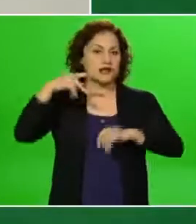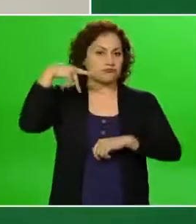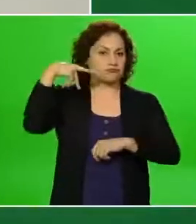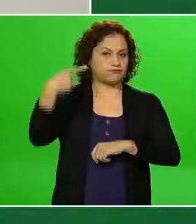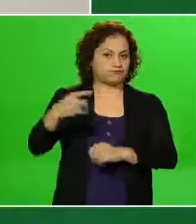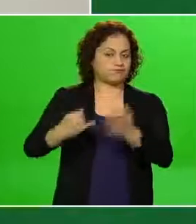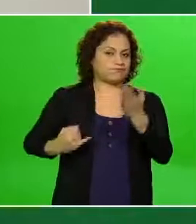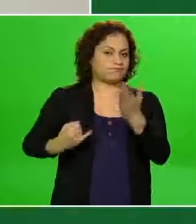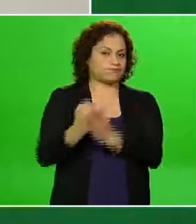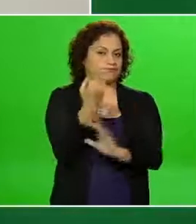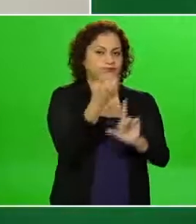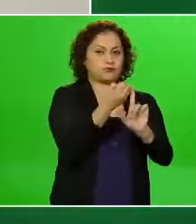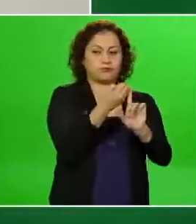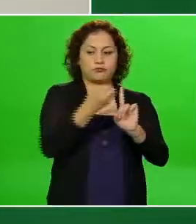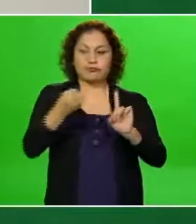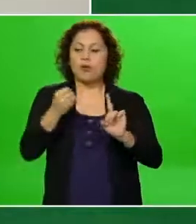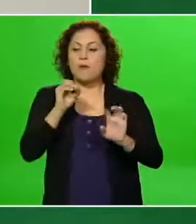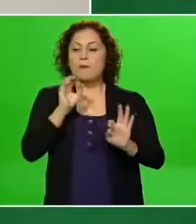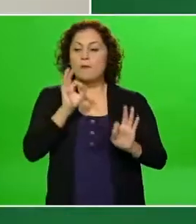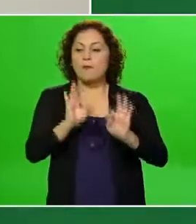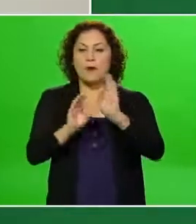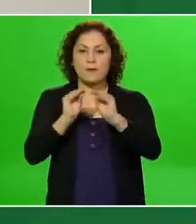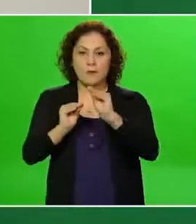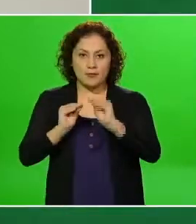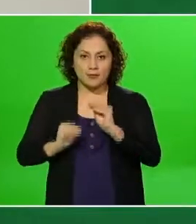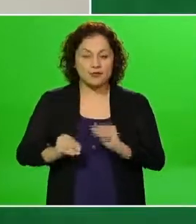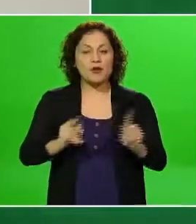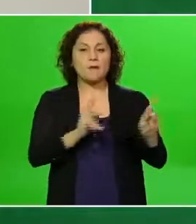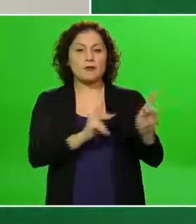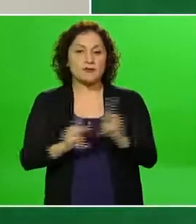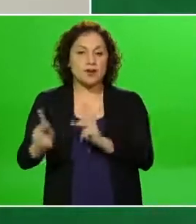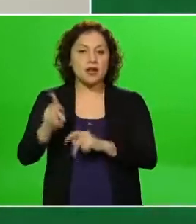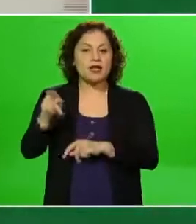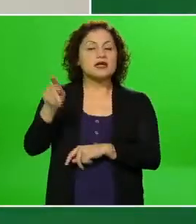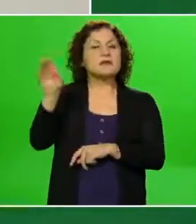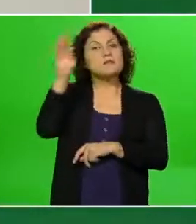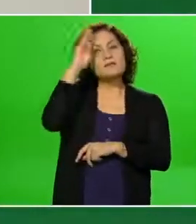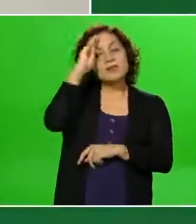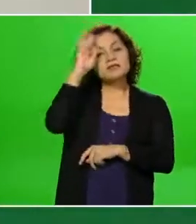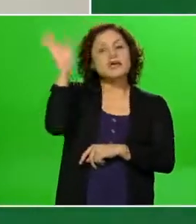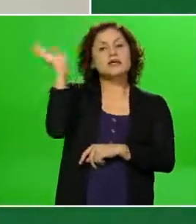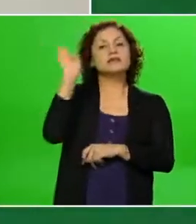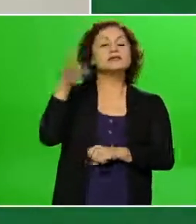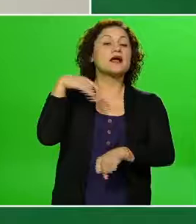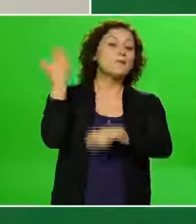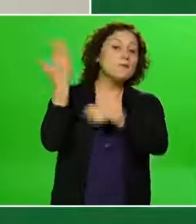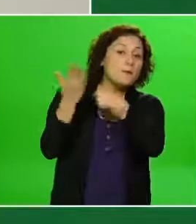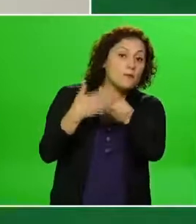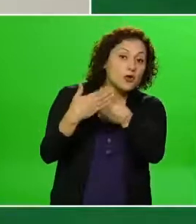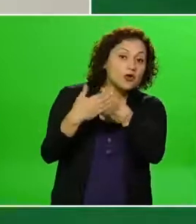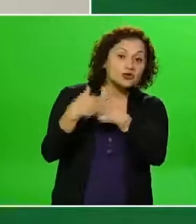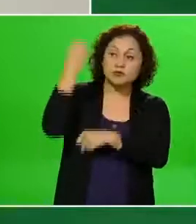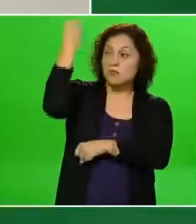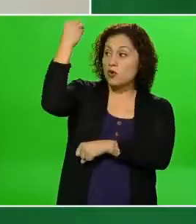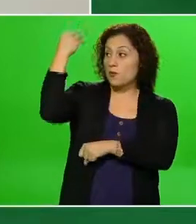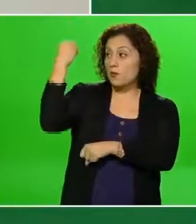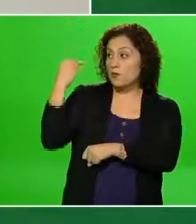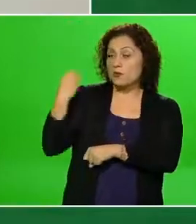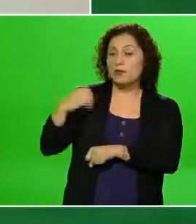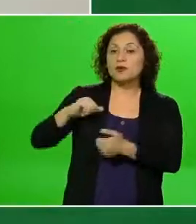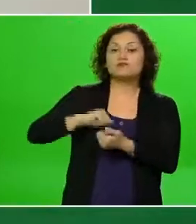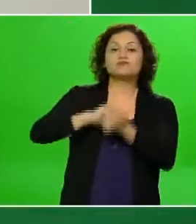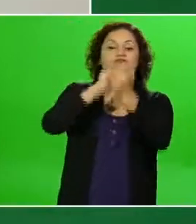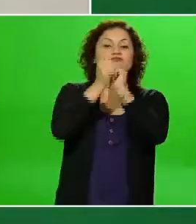están preveyendo que probablemente puedan llegar al verde el siguiente ciclo y por eso hablan de una fecha